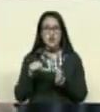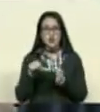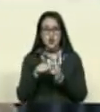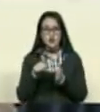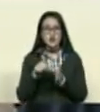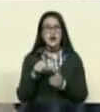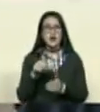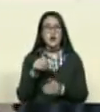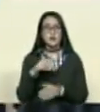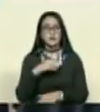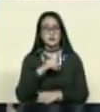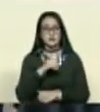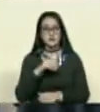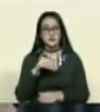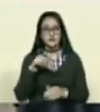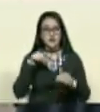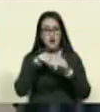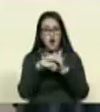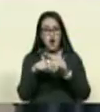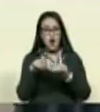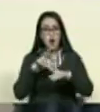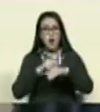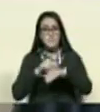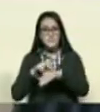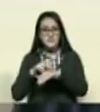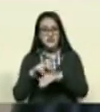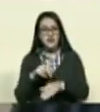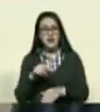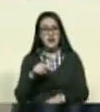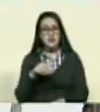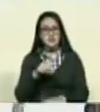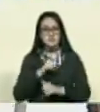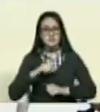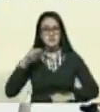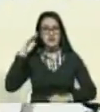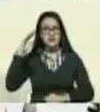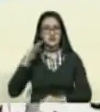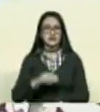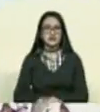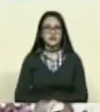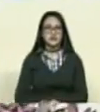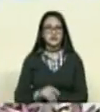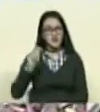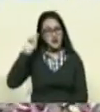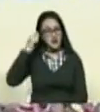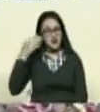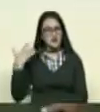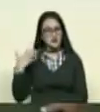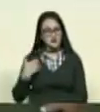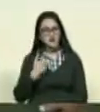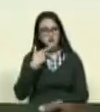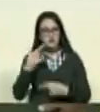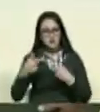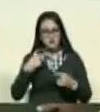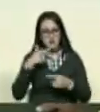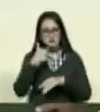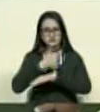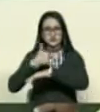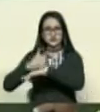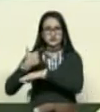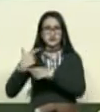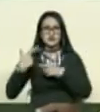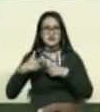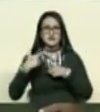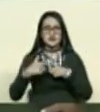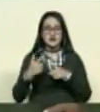Doctor Carlos Arbelo. Es recibido el jefe de Estado venezolano, recordemos, como anteriormente se lo hemos dicho, por las diversas autoridades que están